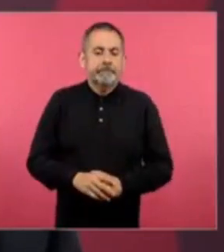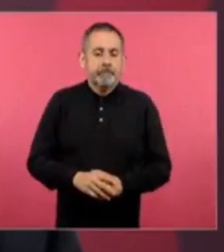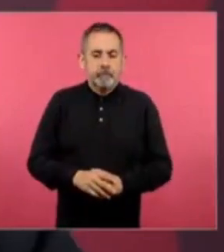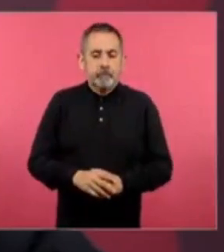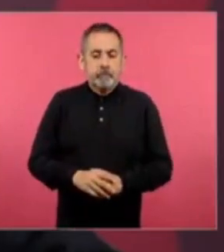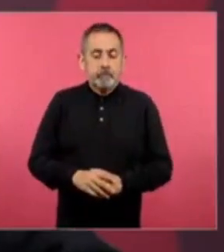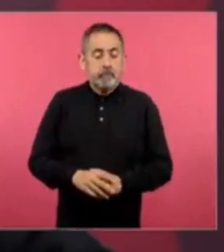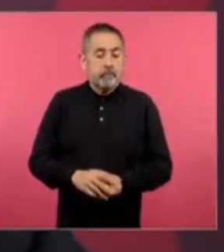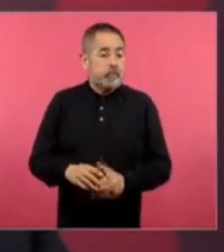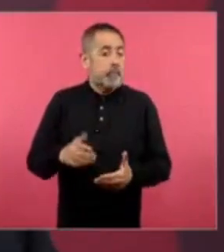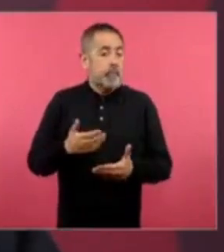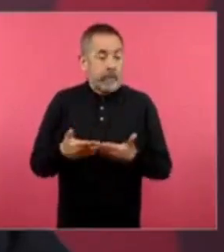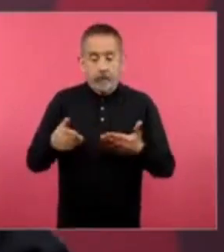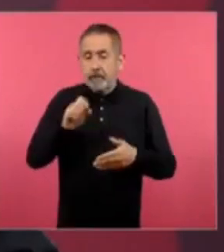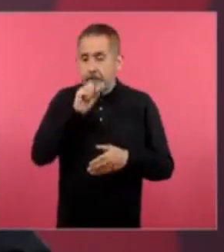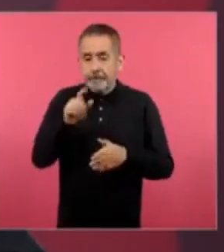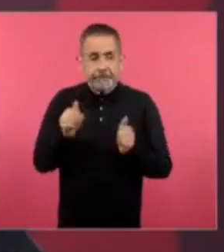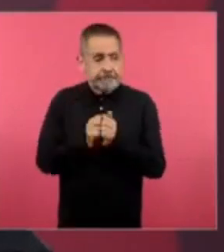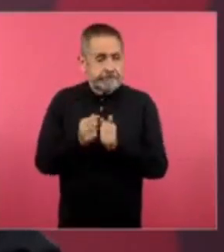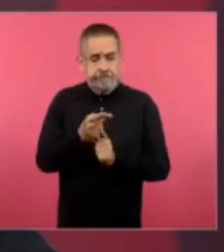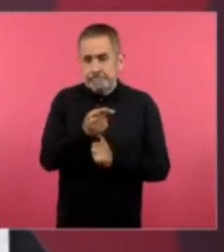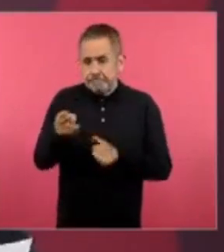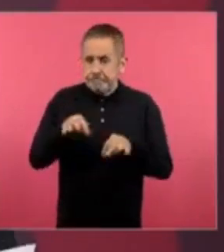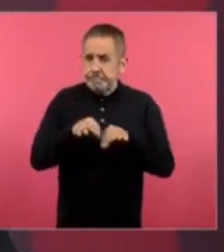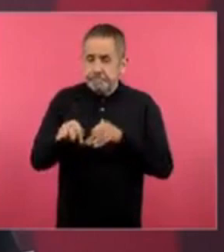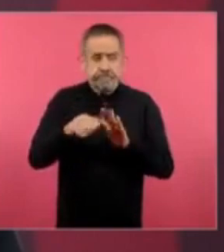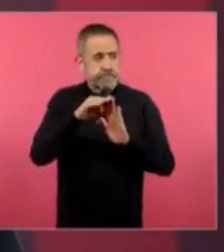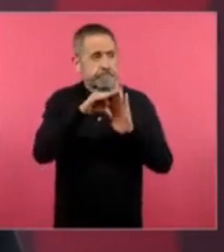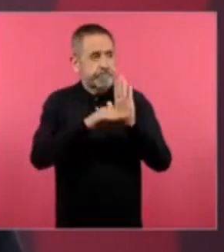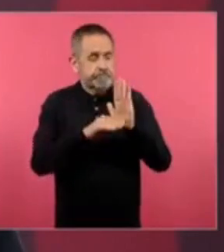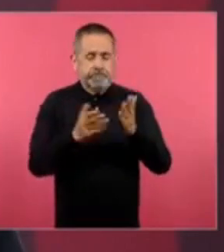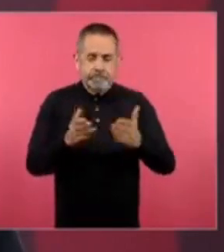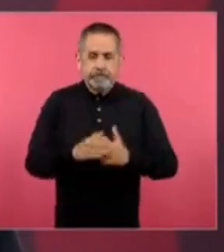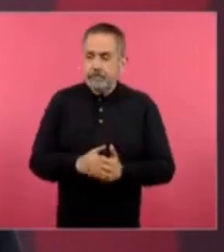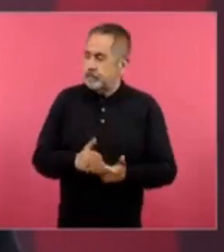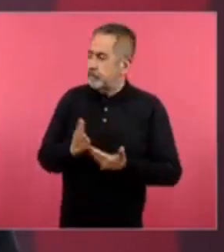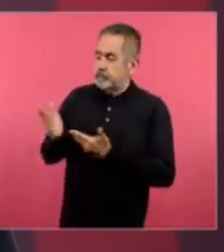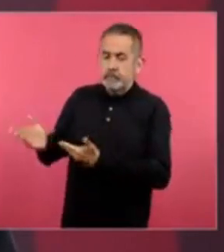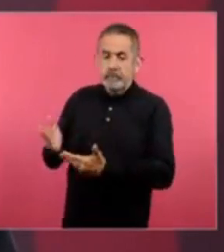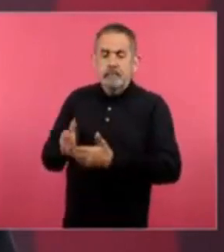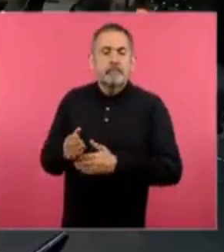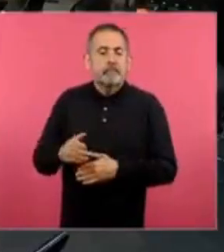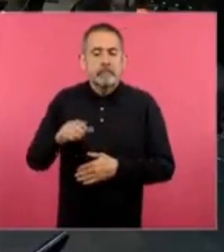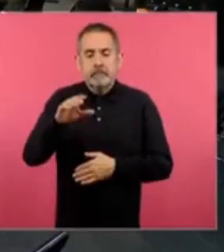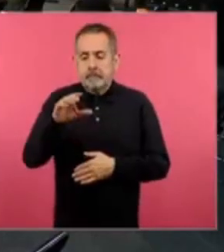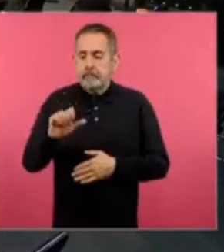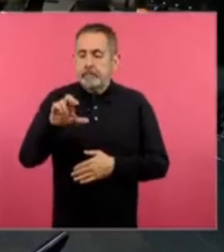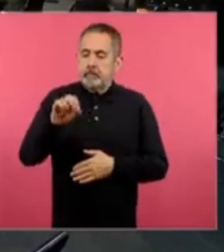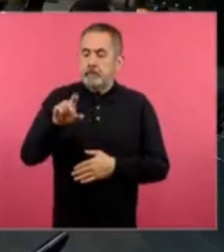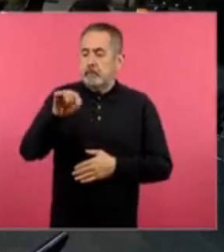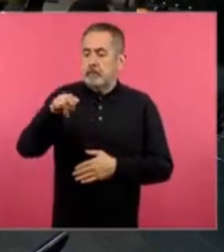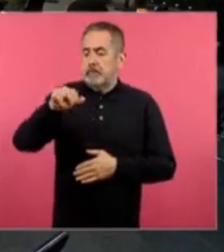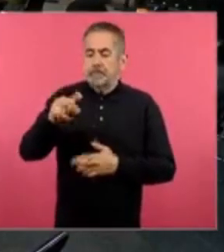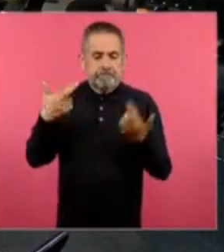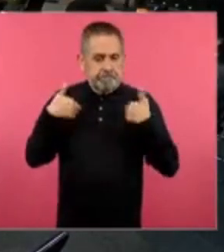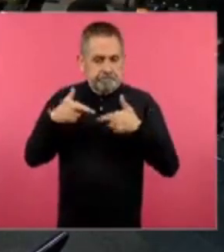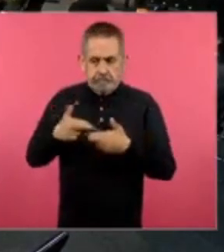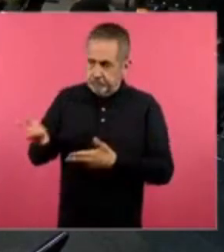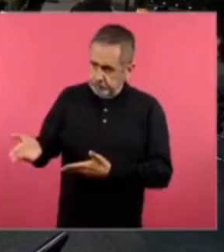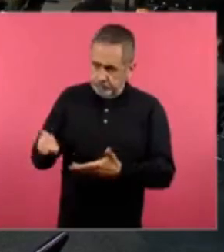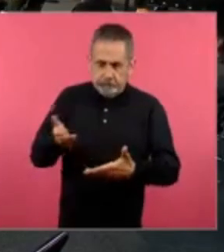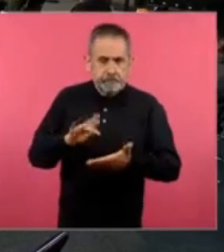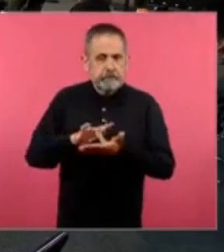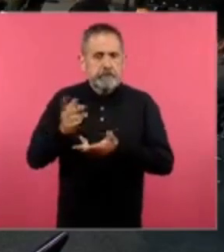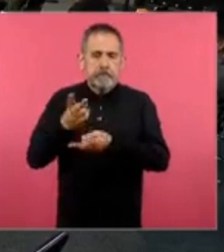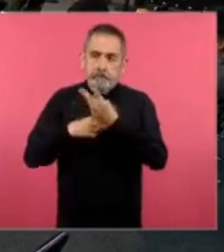trabajaremos el día de hoy nosotros con ustedes y le damos la palabra a la maestra Carolina. Adelante, gracias